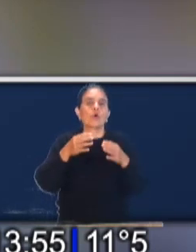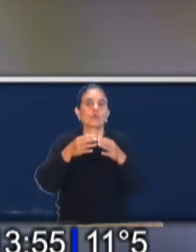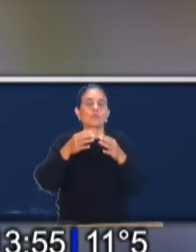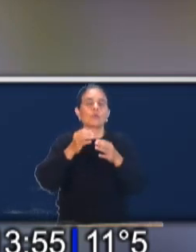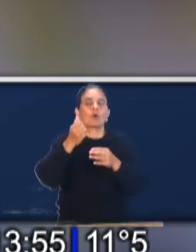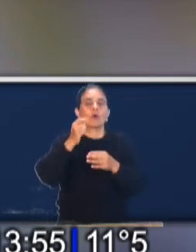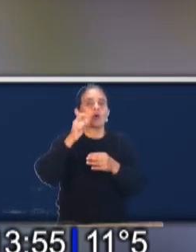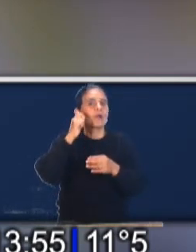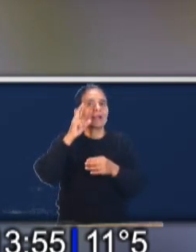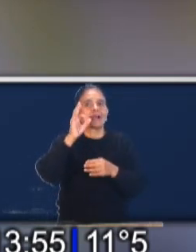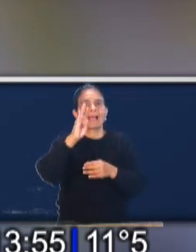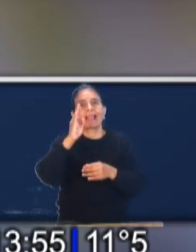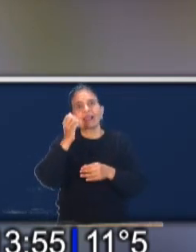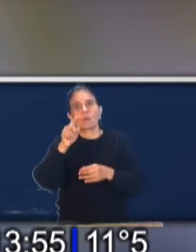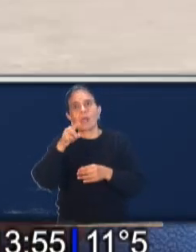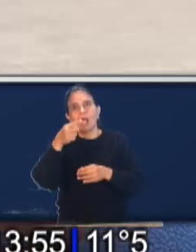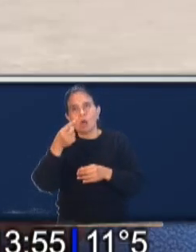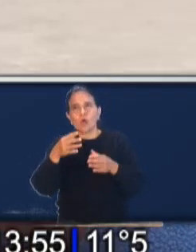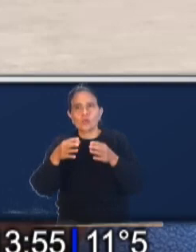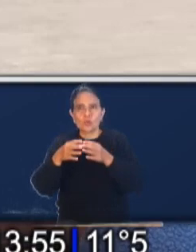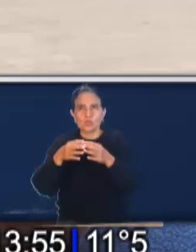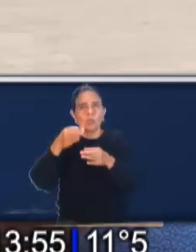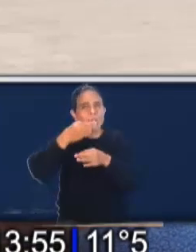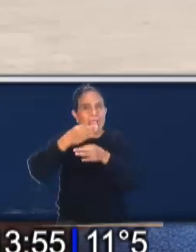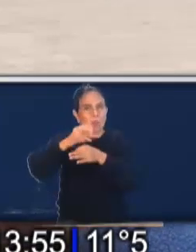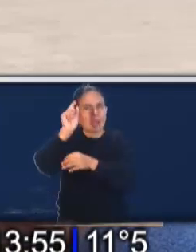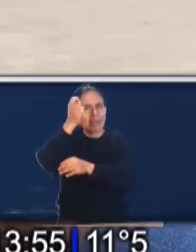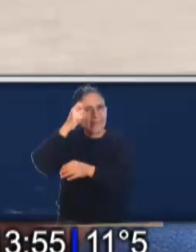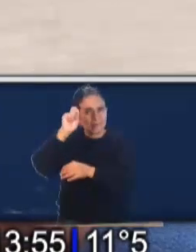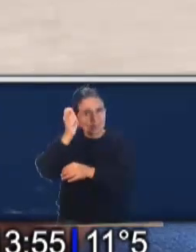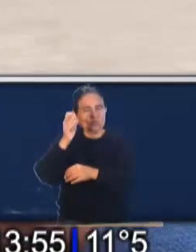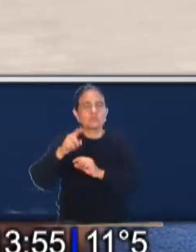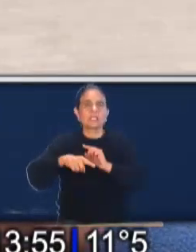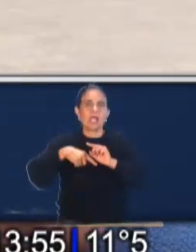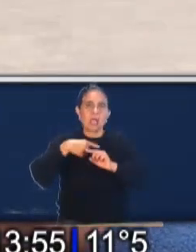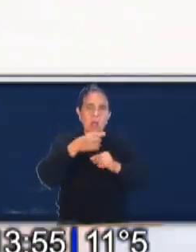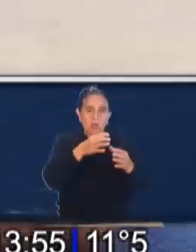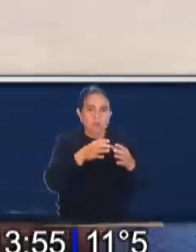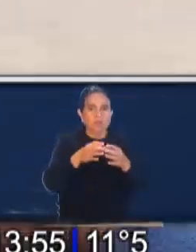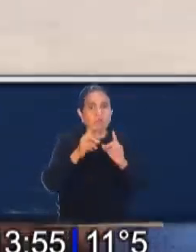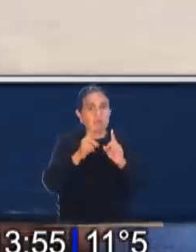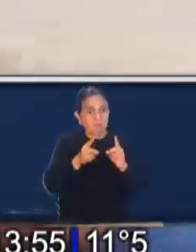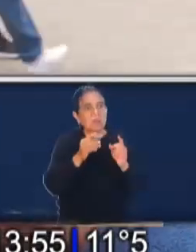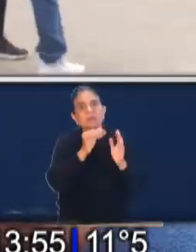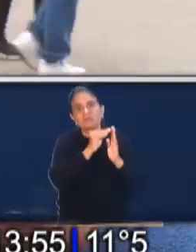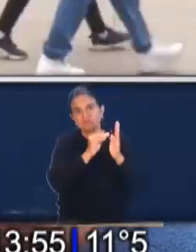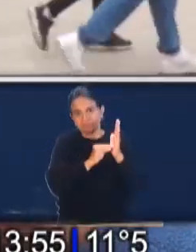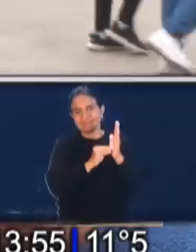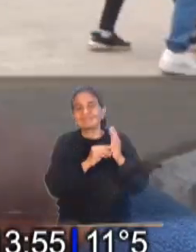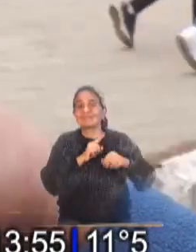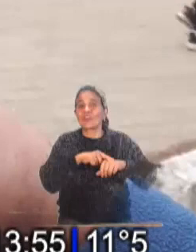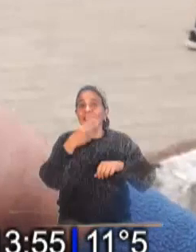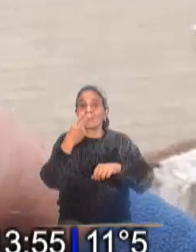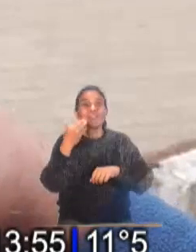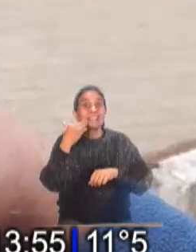¿sí? Tenemos otros ballet, como Caminos por Recorrer, y otros grupos también que están en la grilla. El evento comienza a las 14